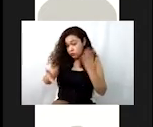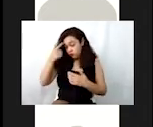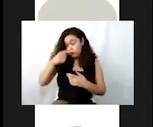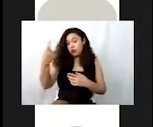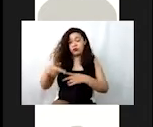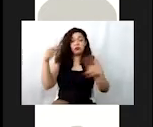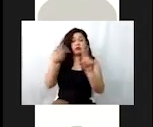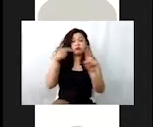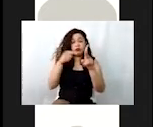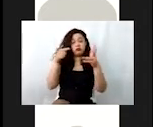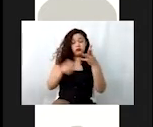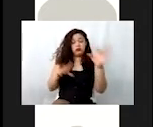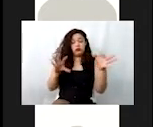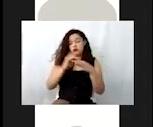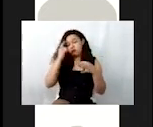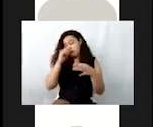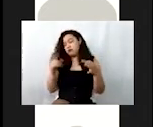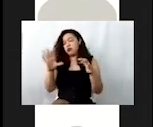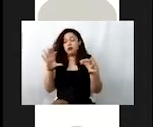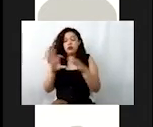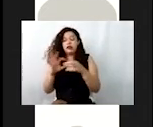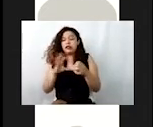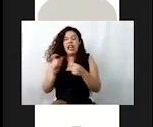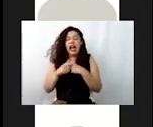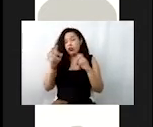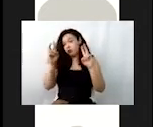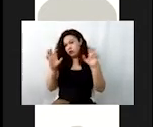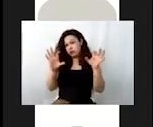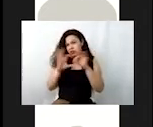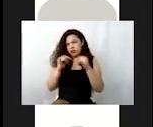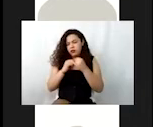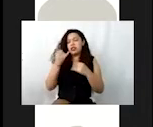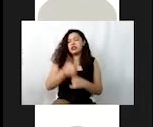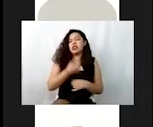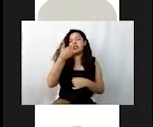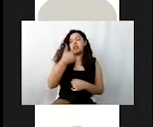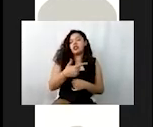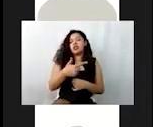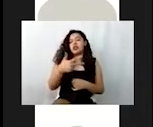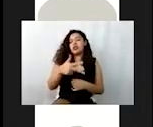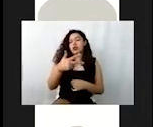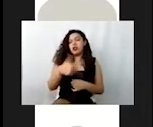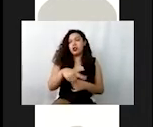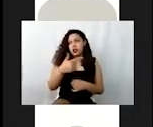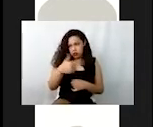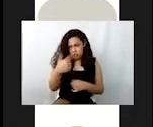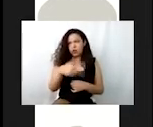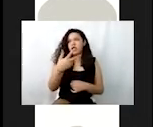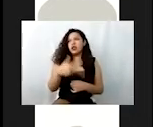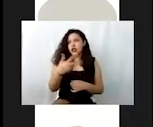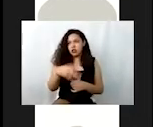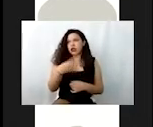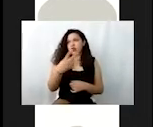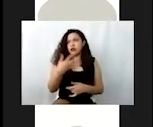se relacionan directamente con esto, como el 6, el 12, el 13, el 14 y el 15, que de hecho todos estos